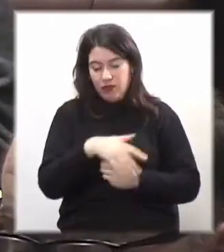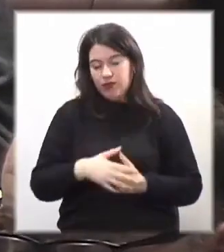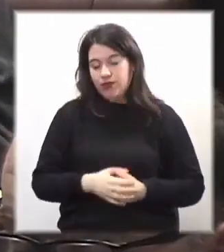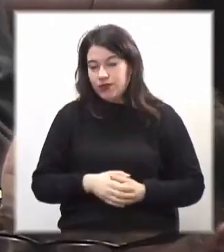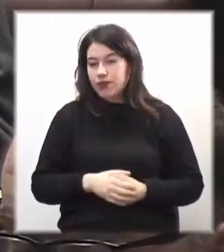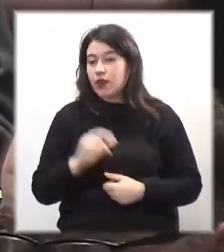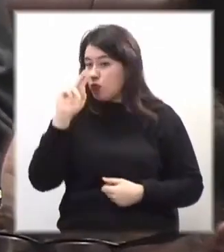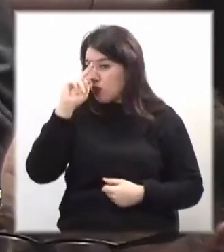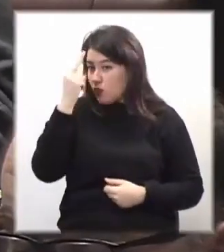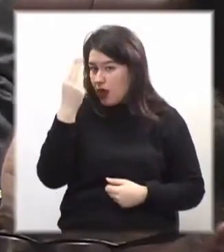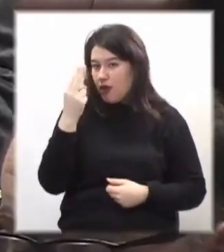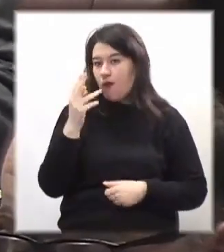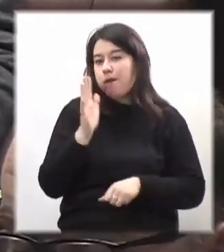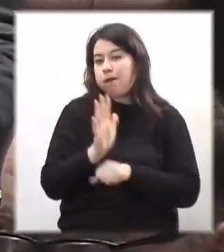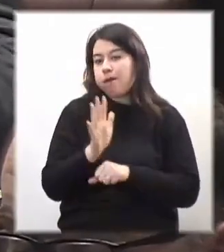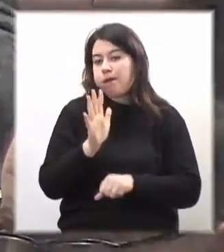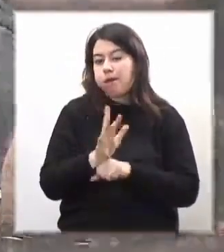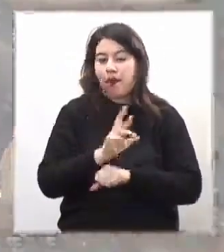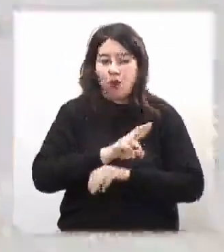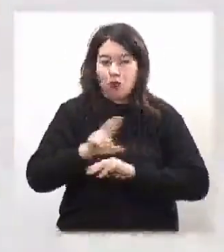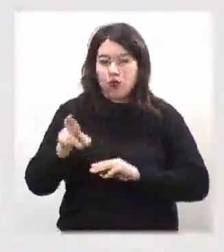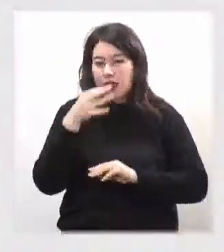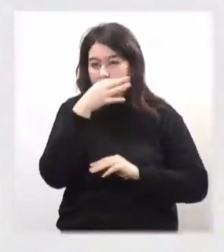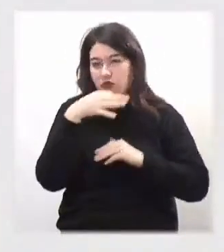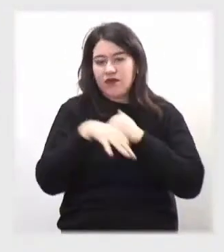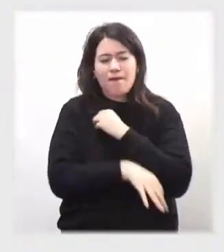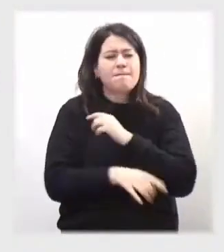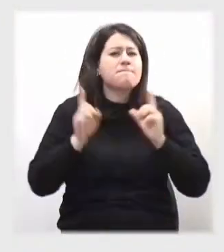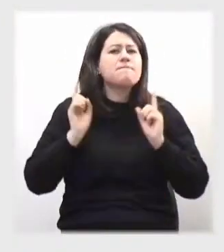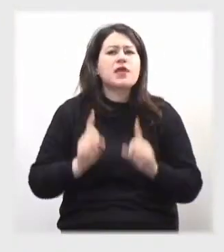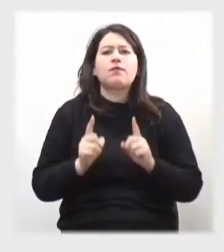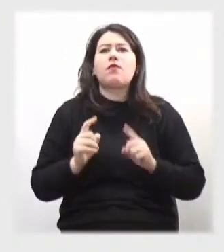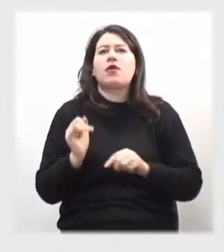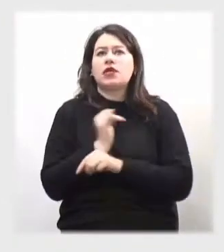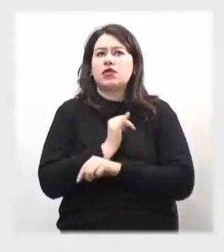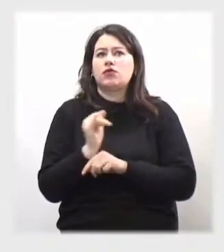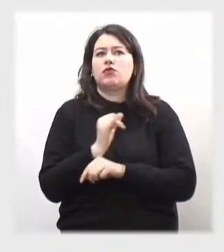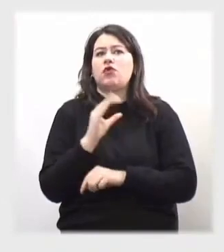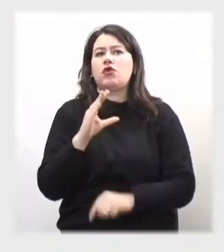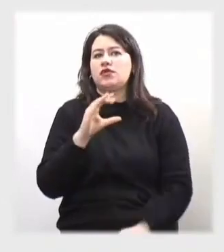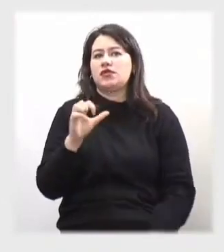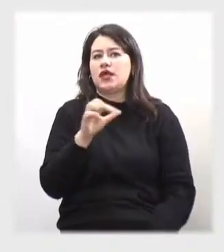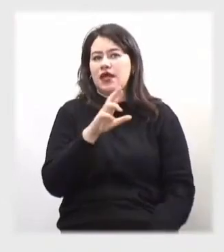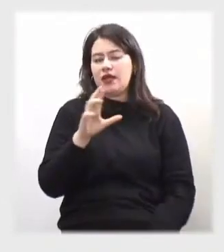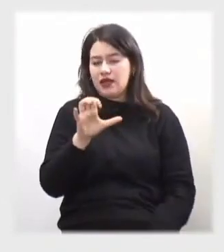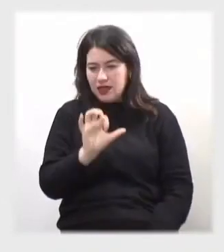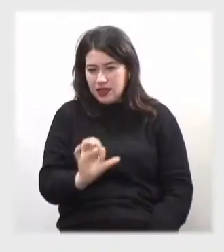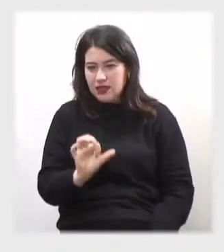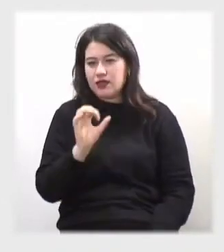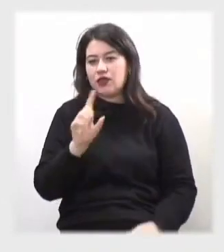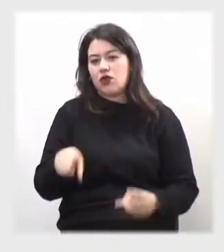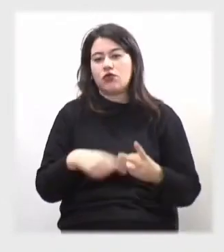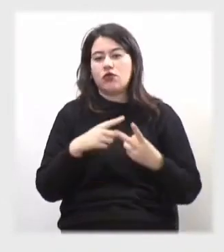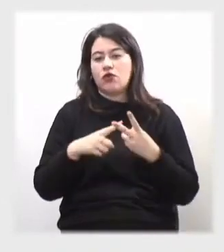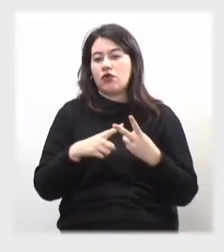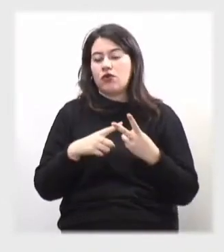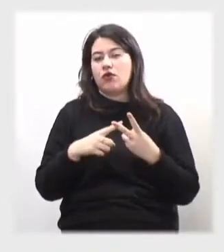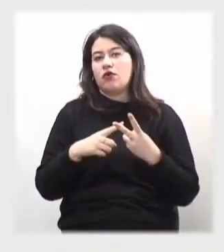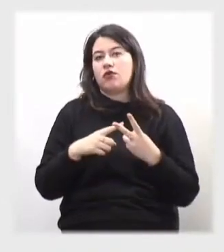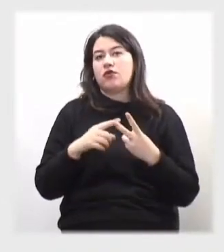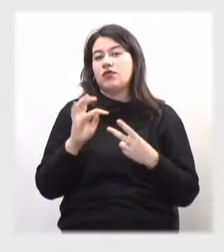como ruta del narcotráfico quiero dejar constancia que es el mismo instituto ceres que dirigió Ernesto tavi